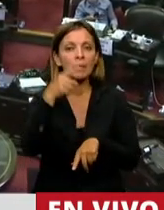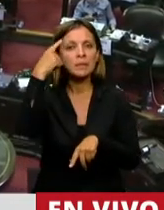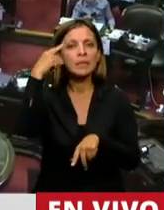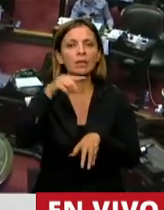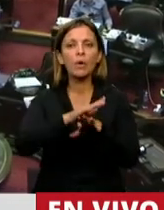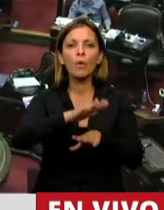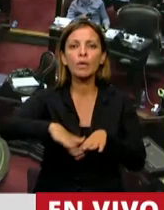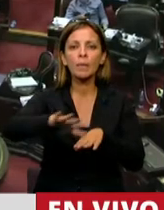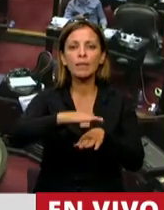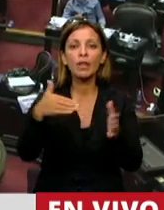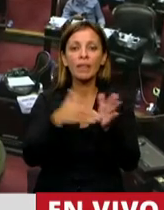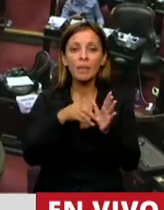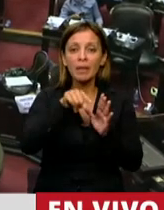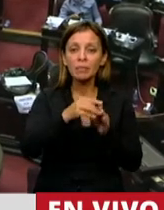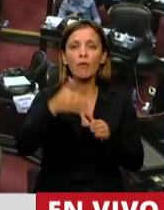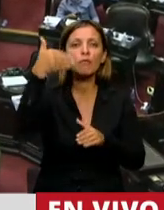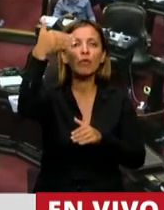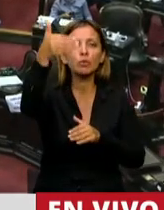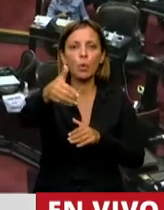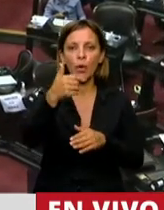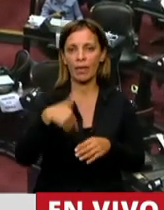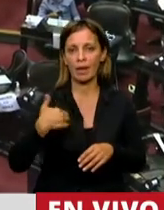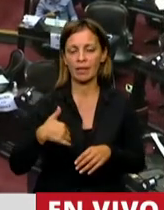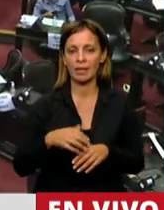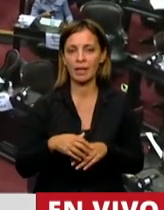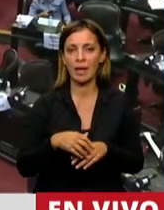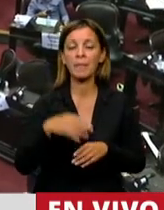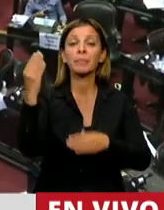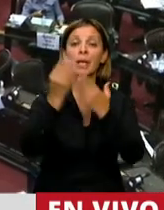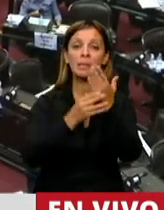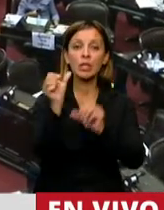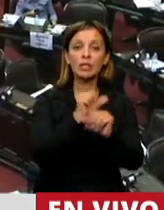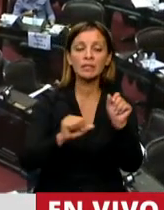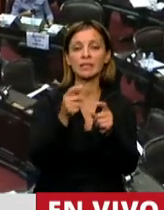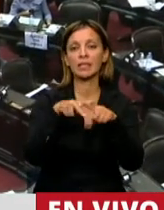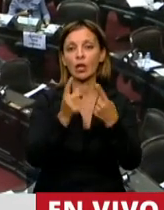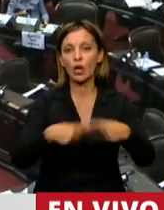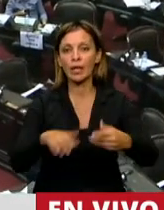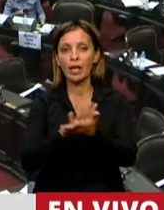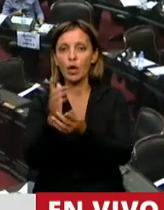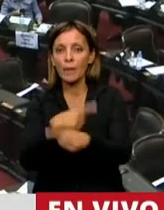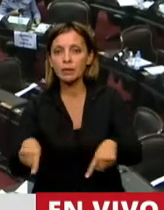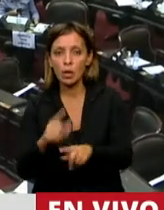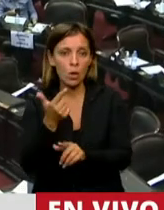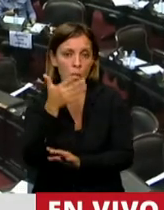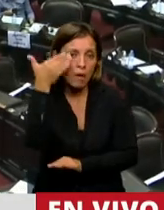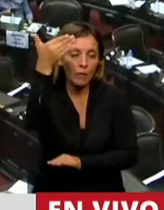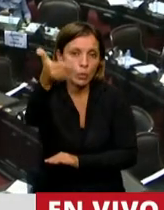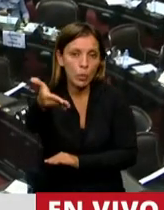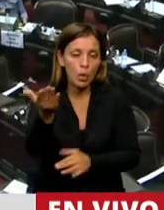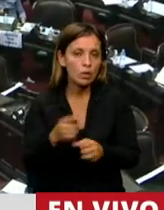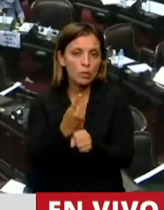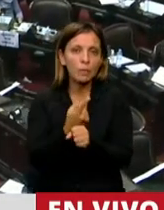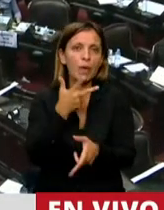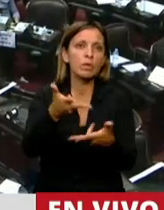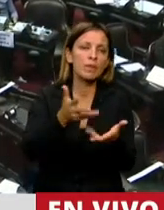cual depende el futuro de nuestro país. Sin Ministerio de Ciencia, Tecnología e Innovación no hay futuro. No podemos hablar de